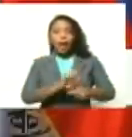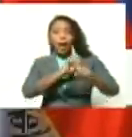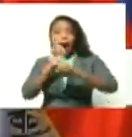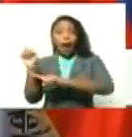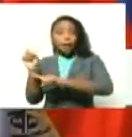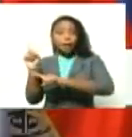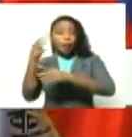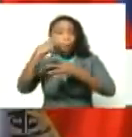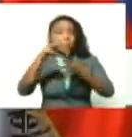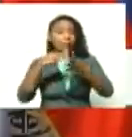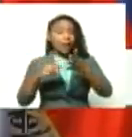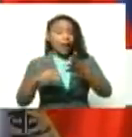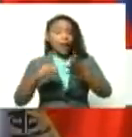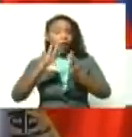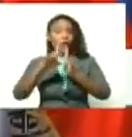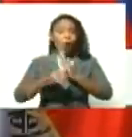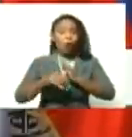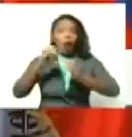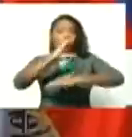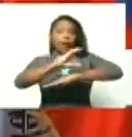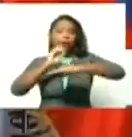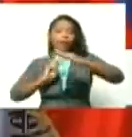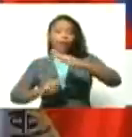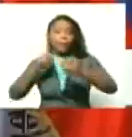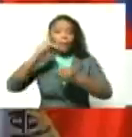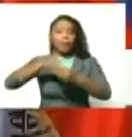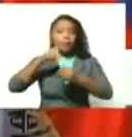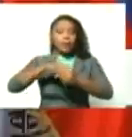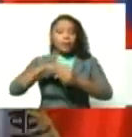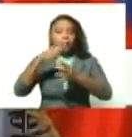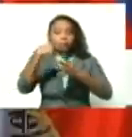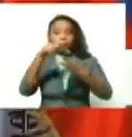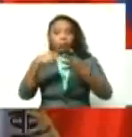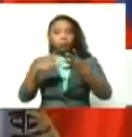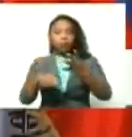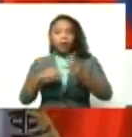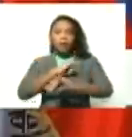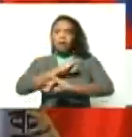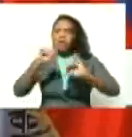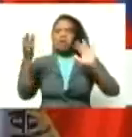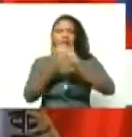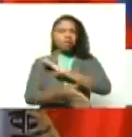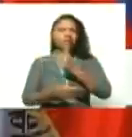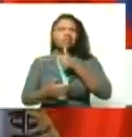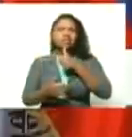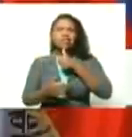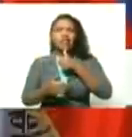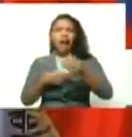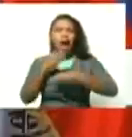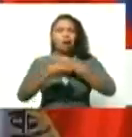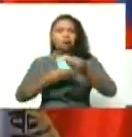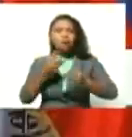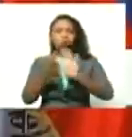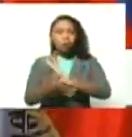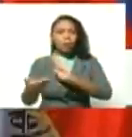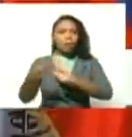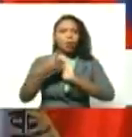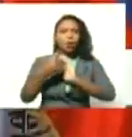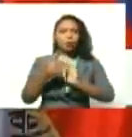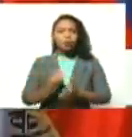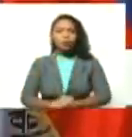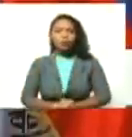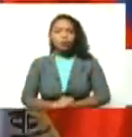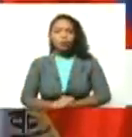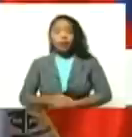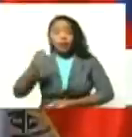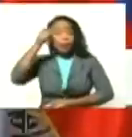materiales a Corpolec, Cantebe y PDVSA. Al final, ¿quiénes terminan siendo afectados?